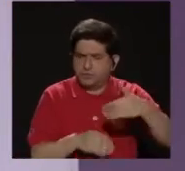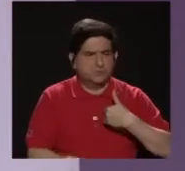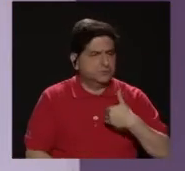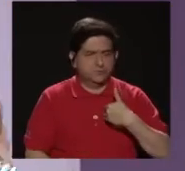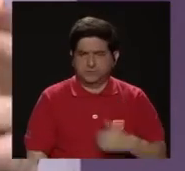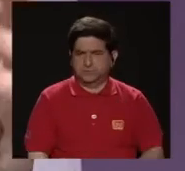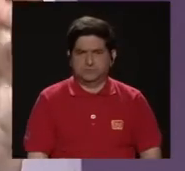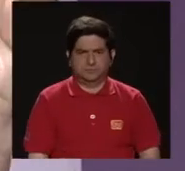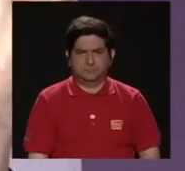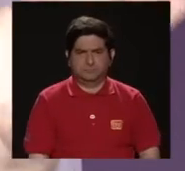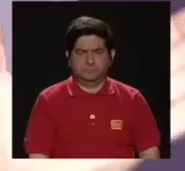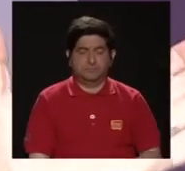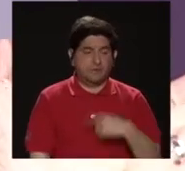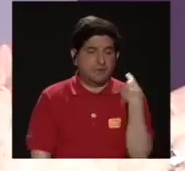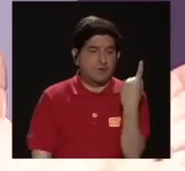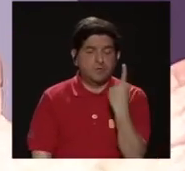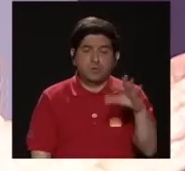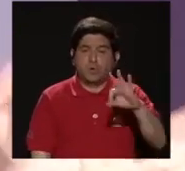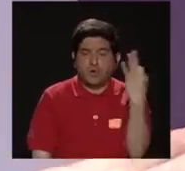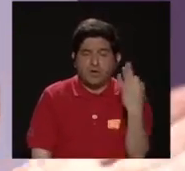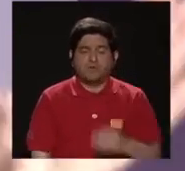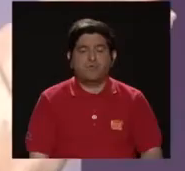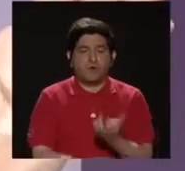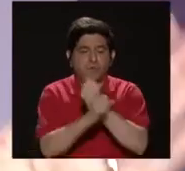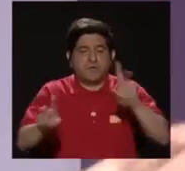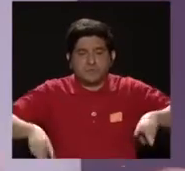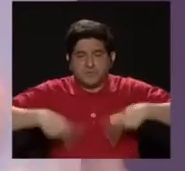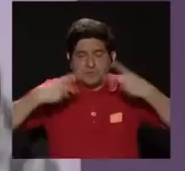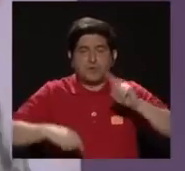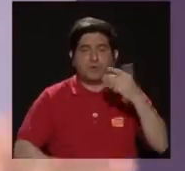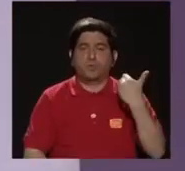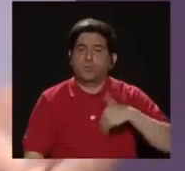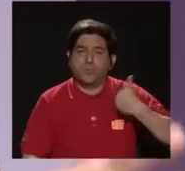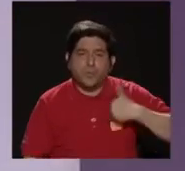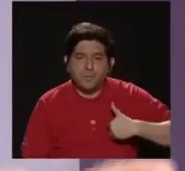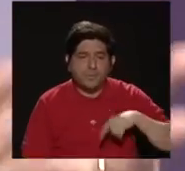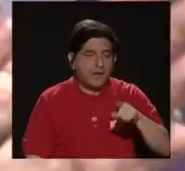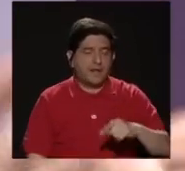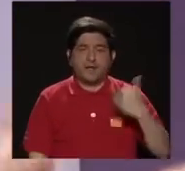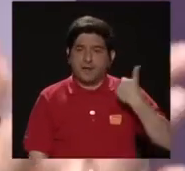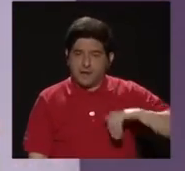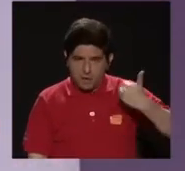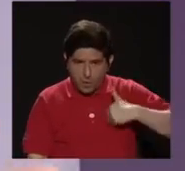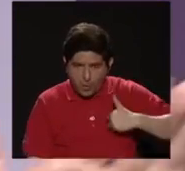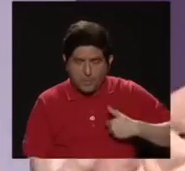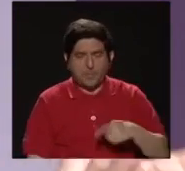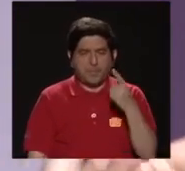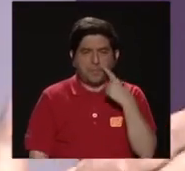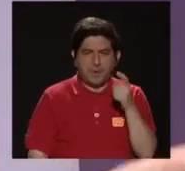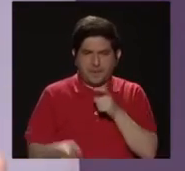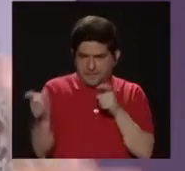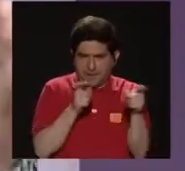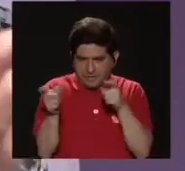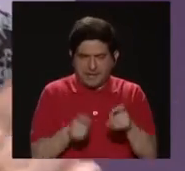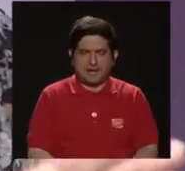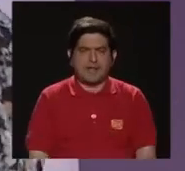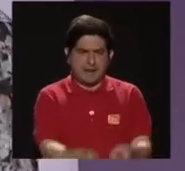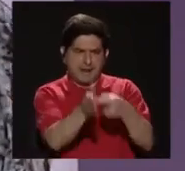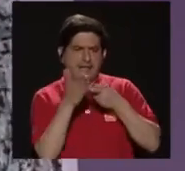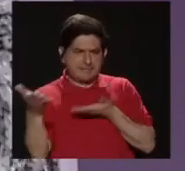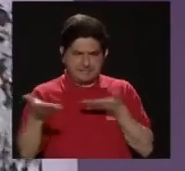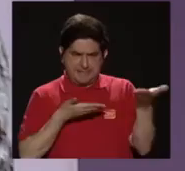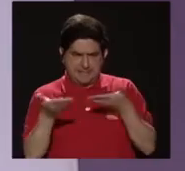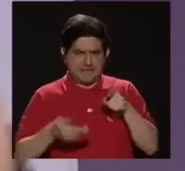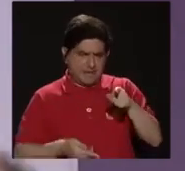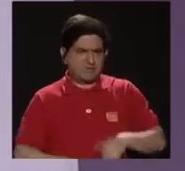etcétera. Entonces, la única manera de supervivencia era a través de un hombre. Ese hombre patriarcal les exigía ese servicio y